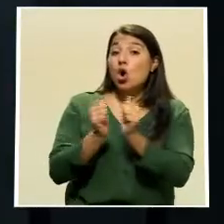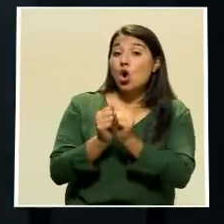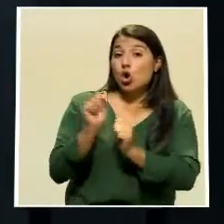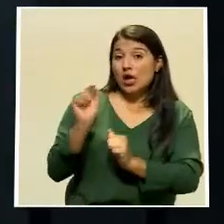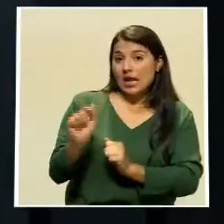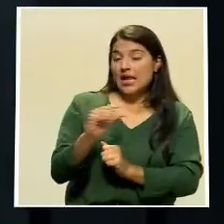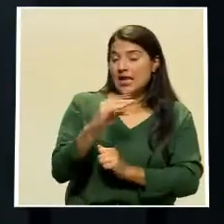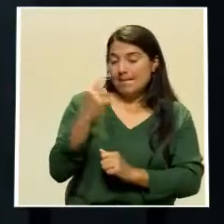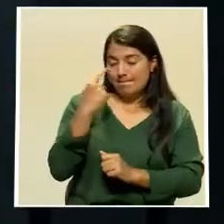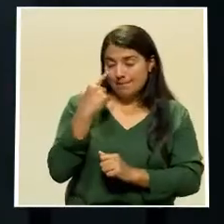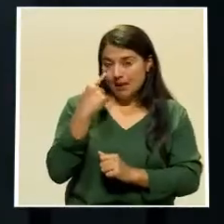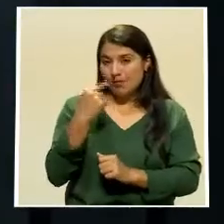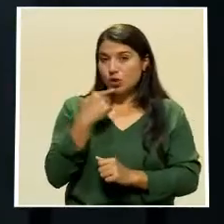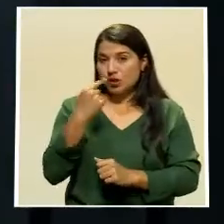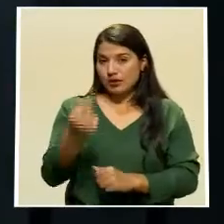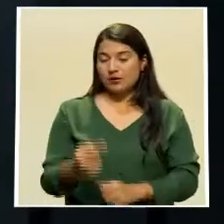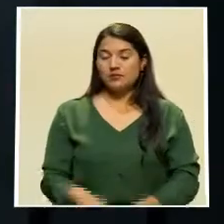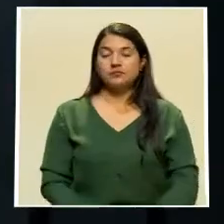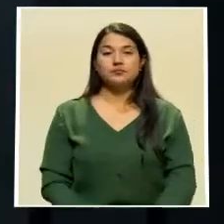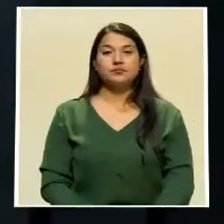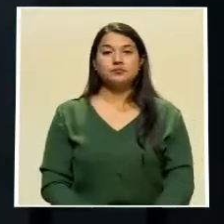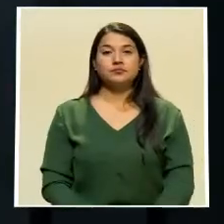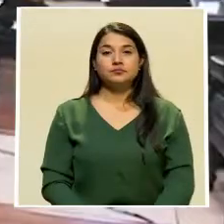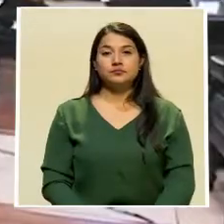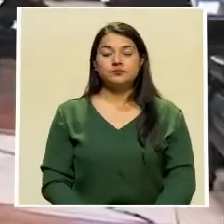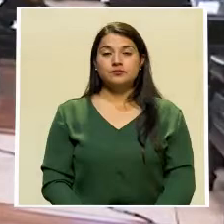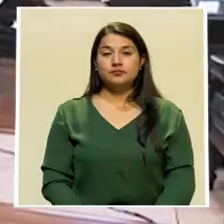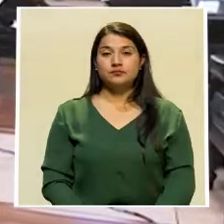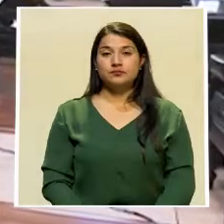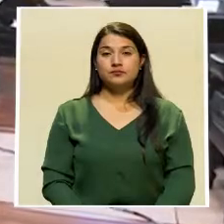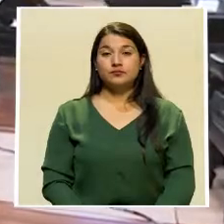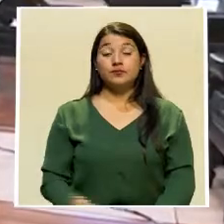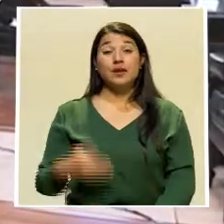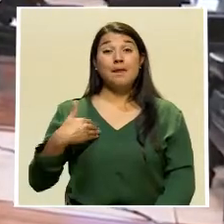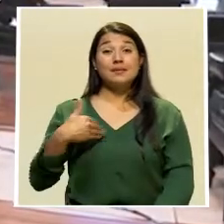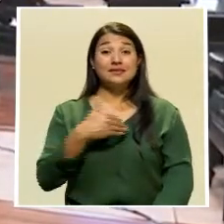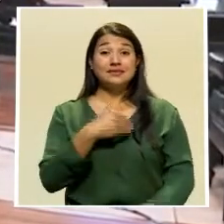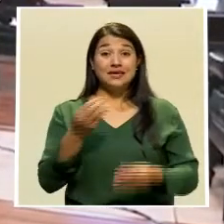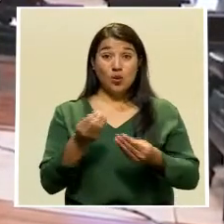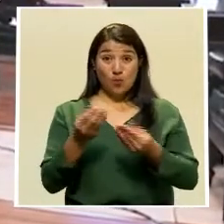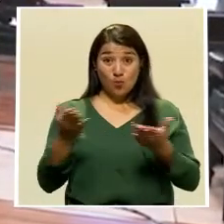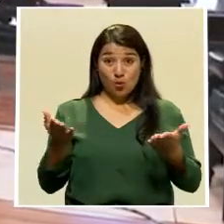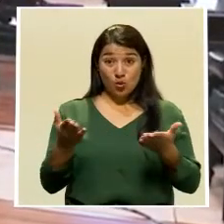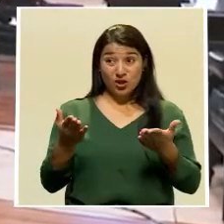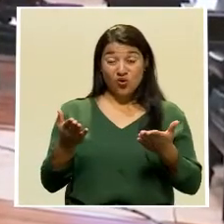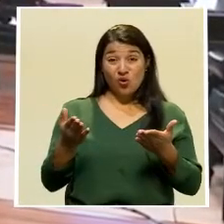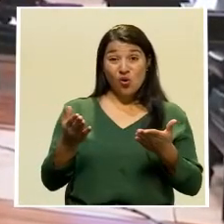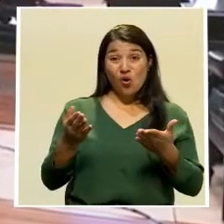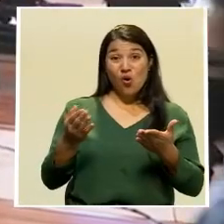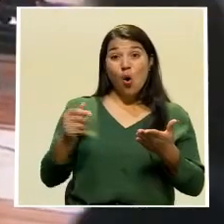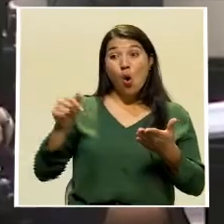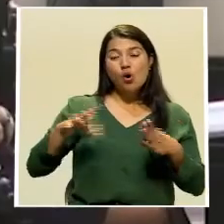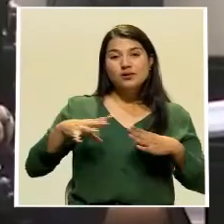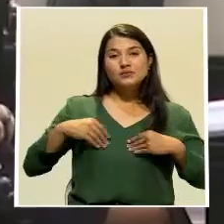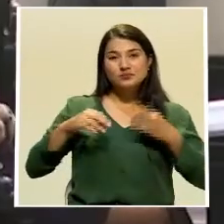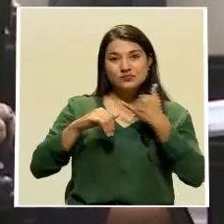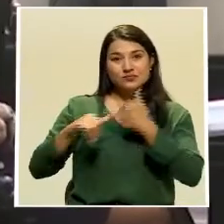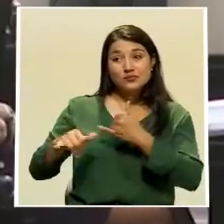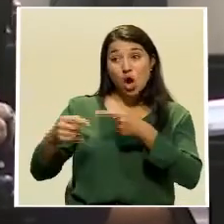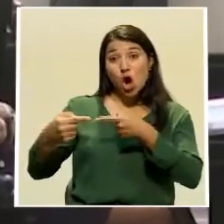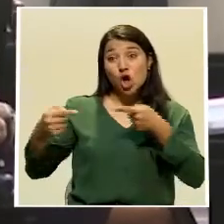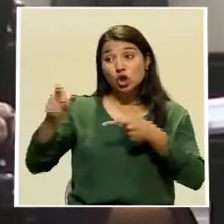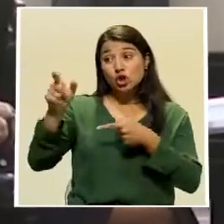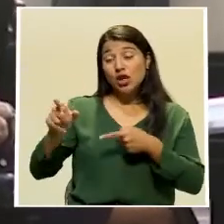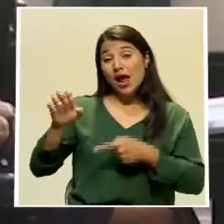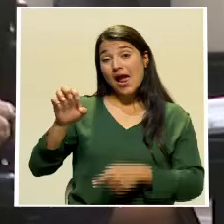fueron parte de sus declaraciones. Veamos. El Ministerio Público recibió una denuncia del diputado independiente Eric